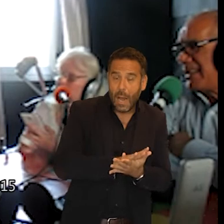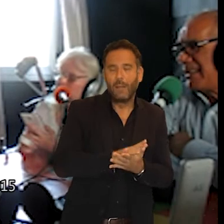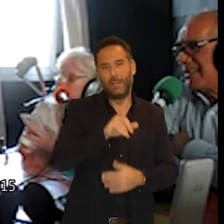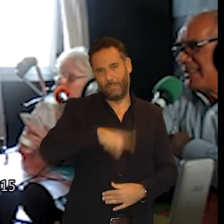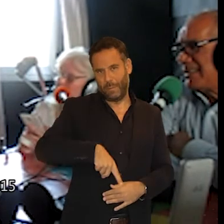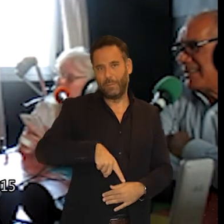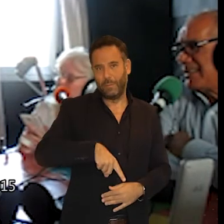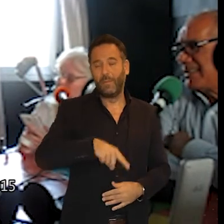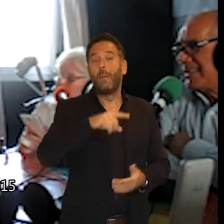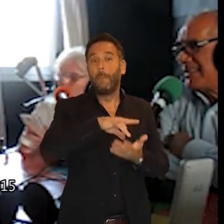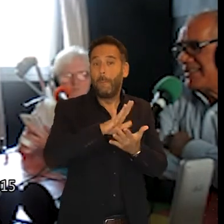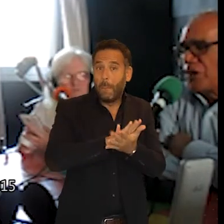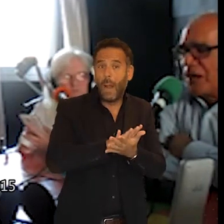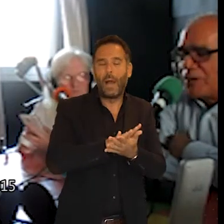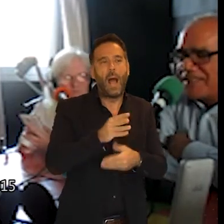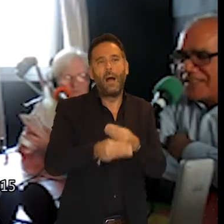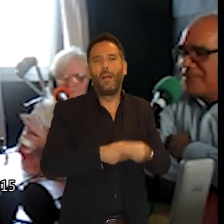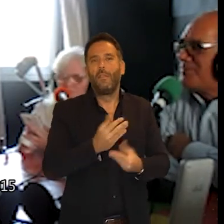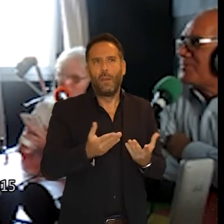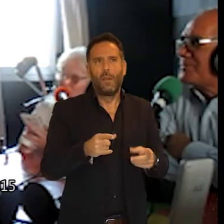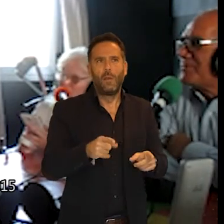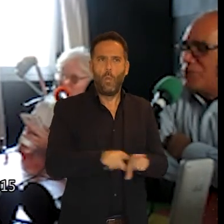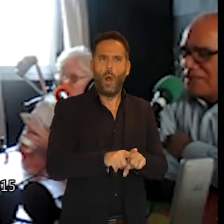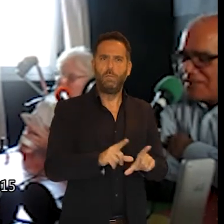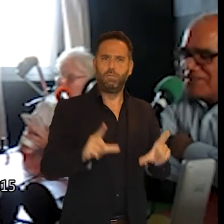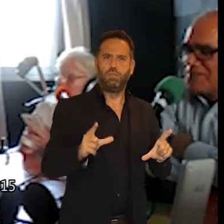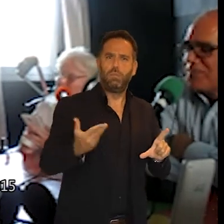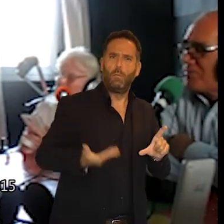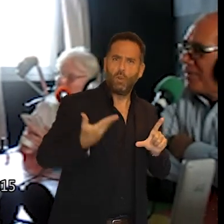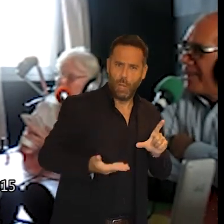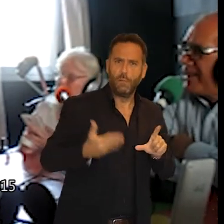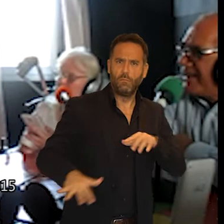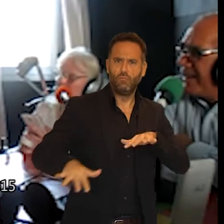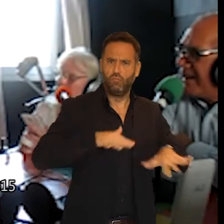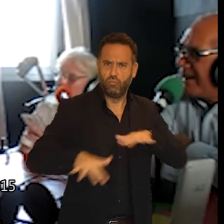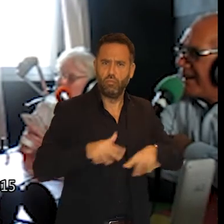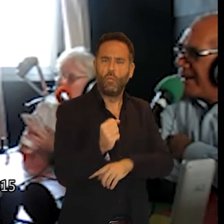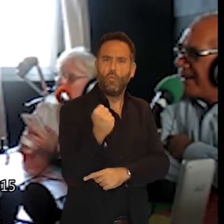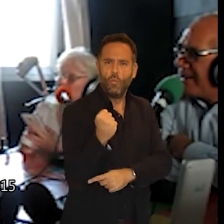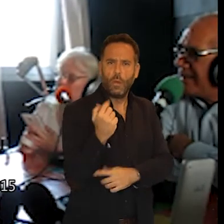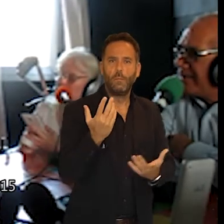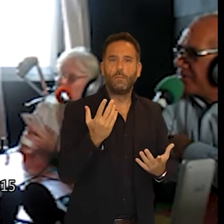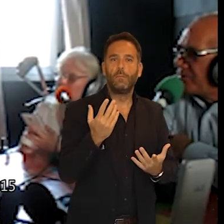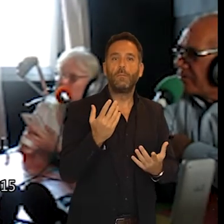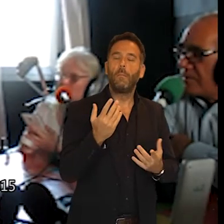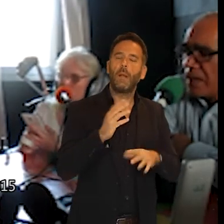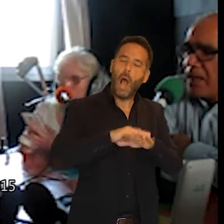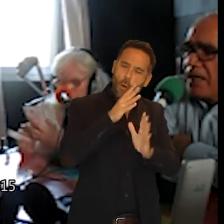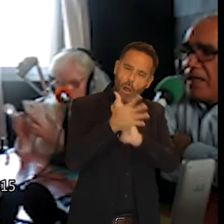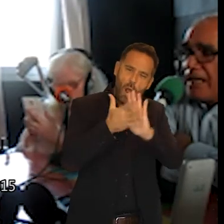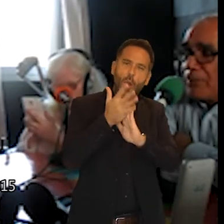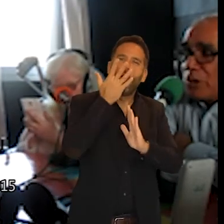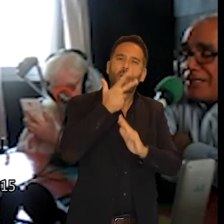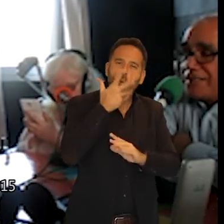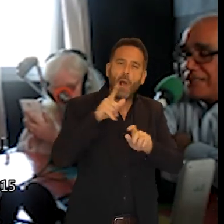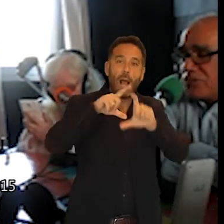pues juega un papel muy importante. Para profundizar un poco